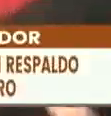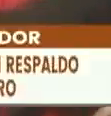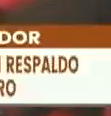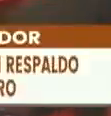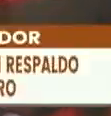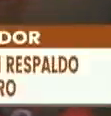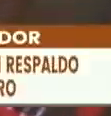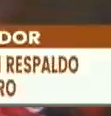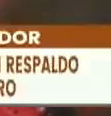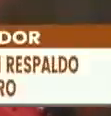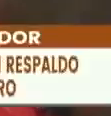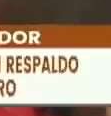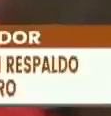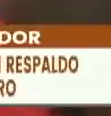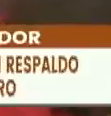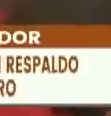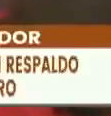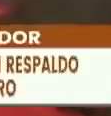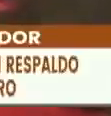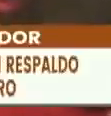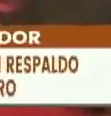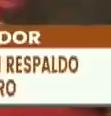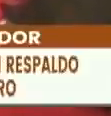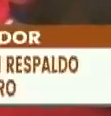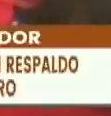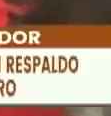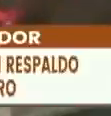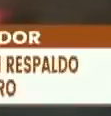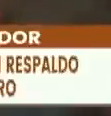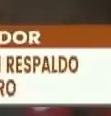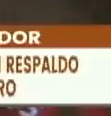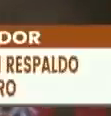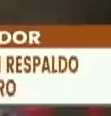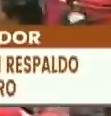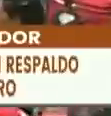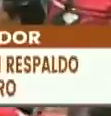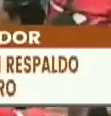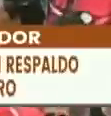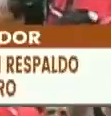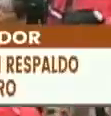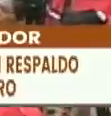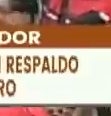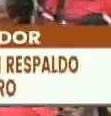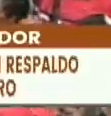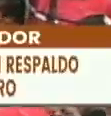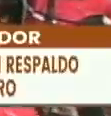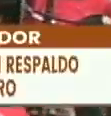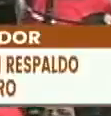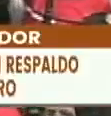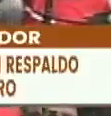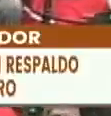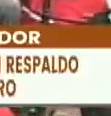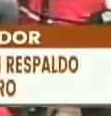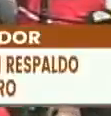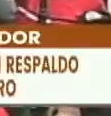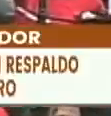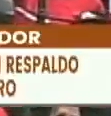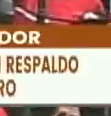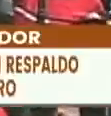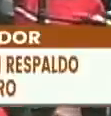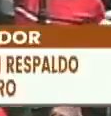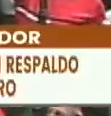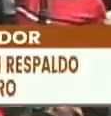en la conformación de estas cuadrillas de paz. Ha llamado a preservar la unidad, pero sobre todo a la